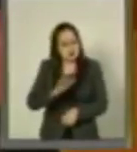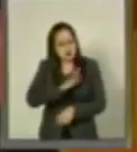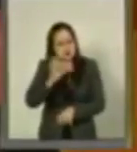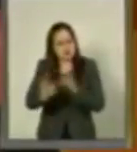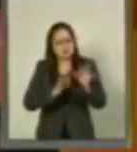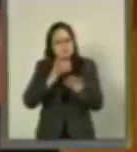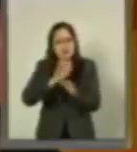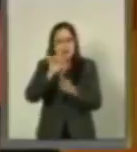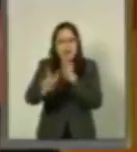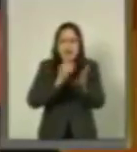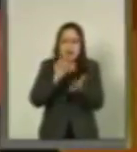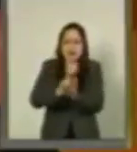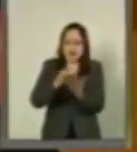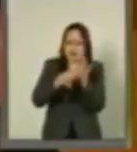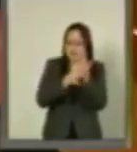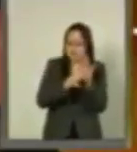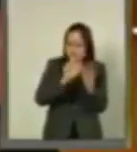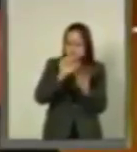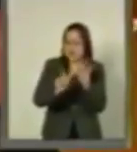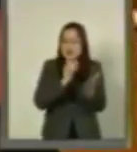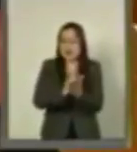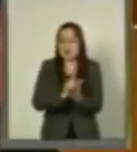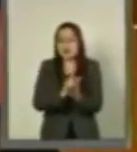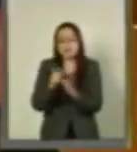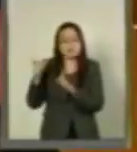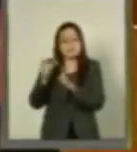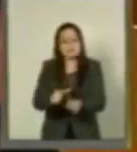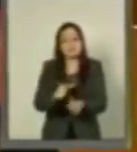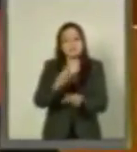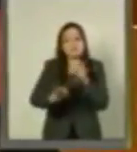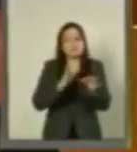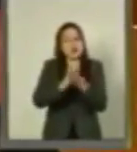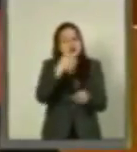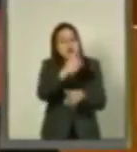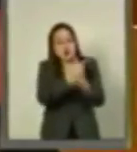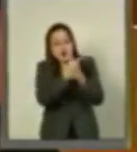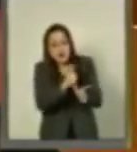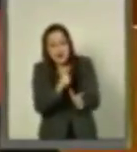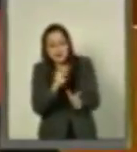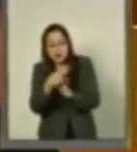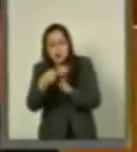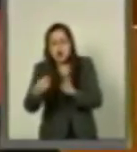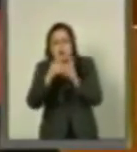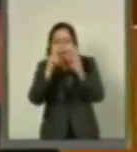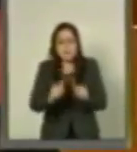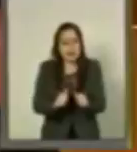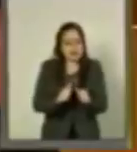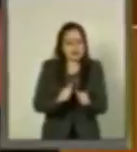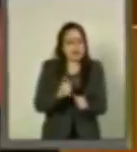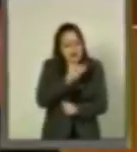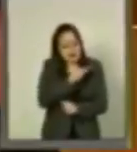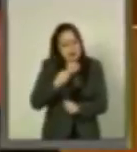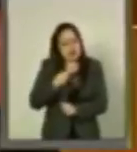con la ley, como dice la ley, preservar las libertades, el orden y la paz pública.